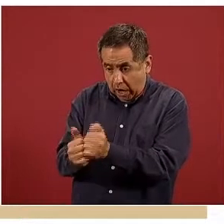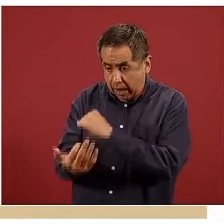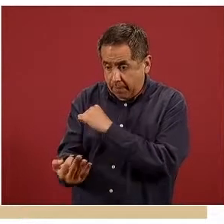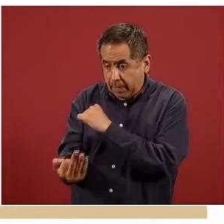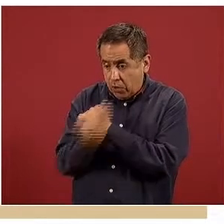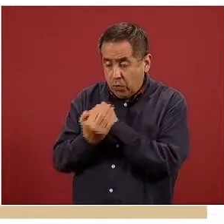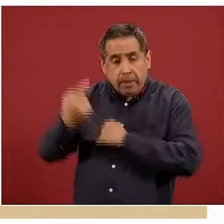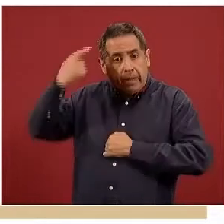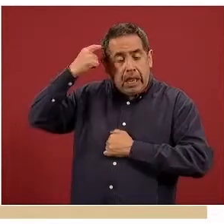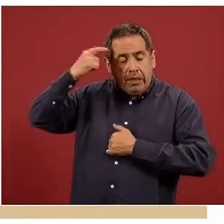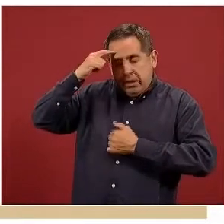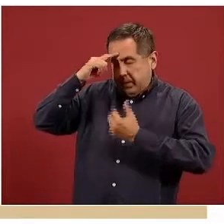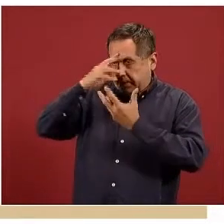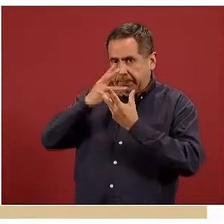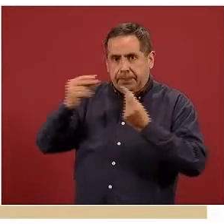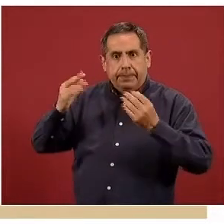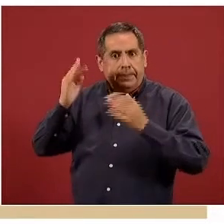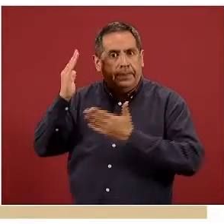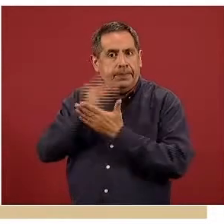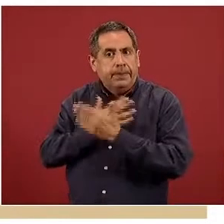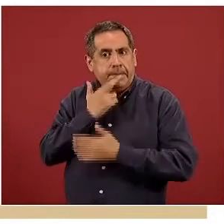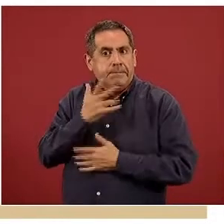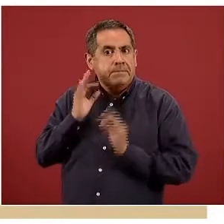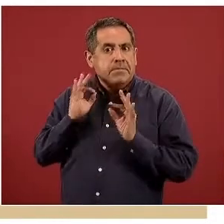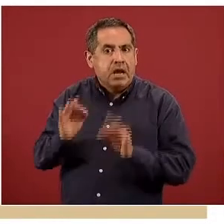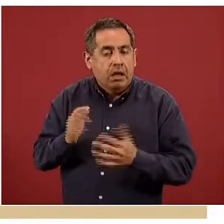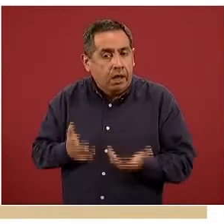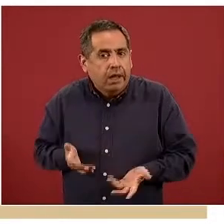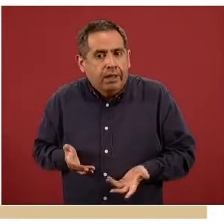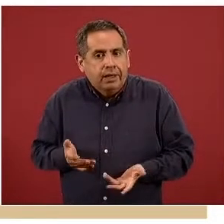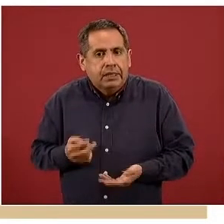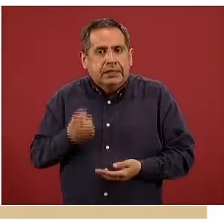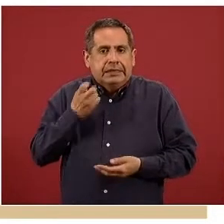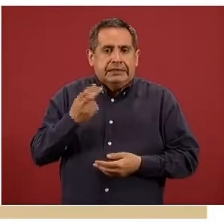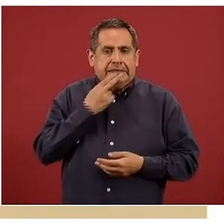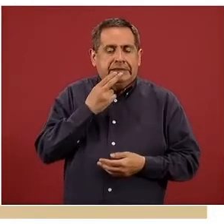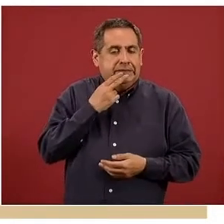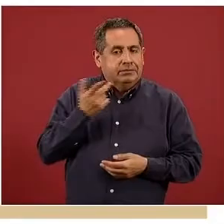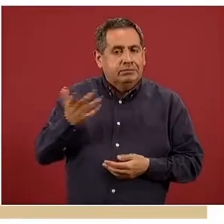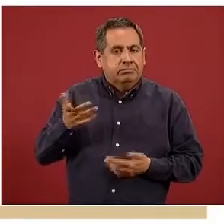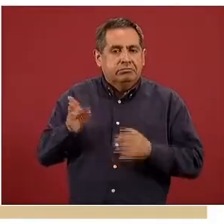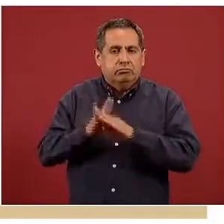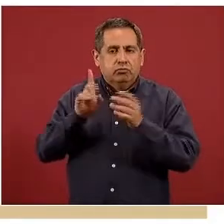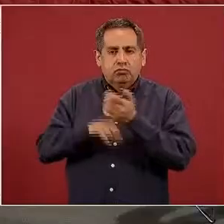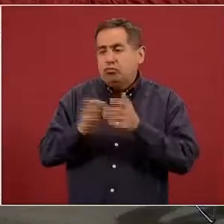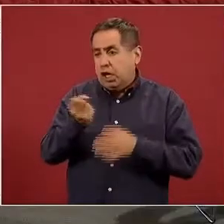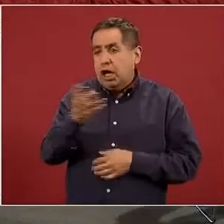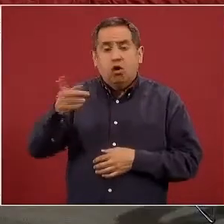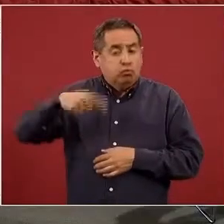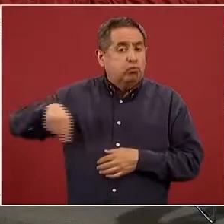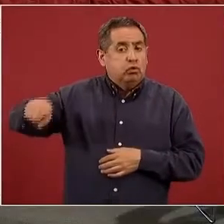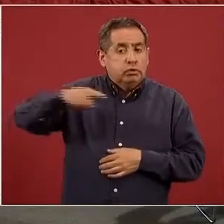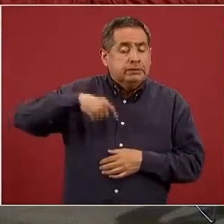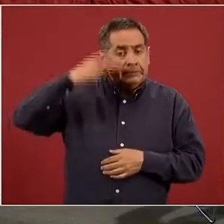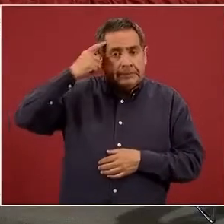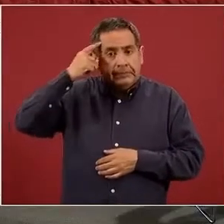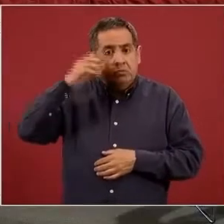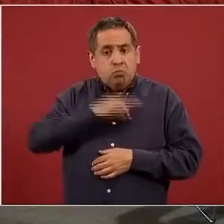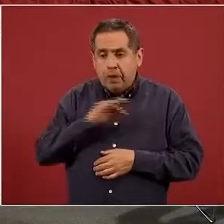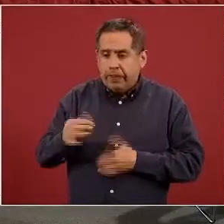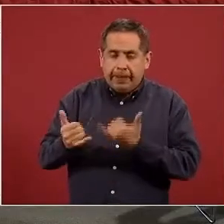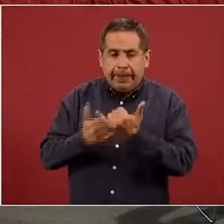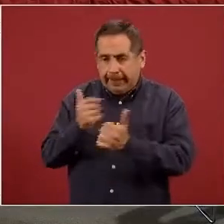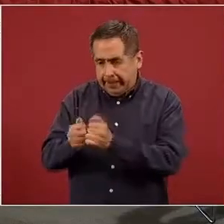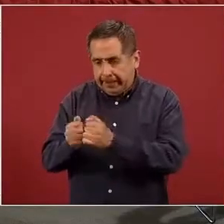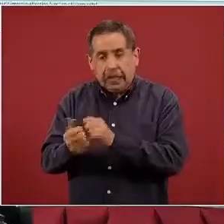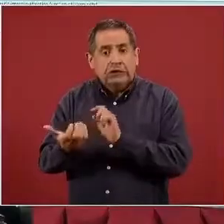cosa maravillosa que pueden tener acceso rápidamente porque, pues como lo veíamos, ya muchos tienen la facilidad de tener